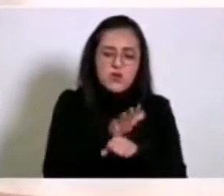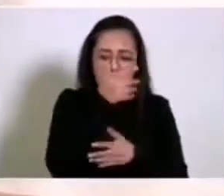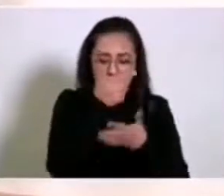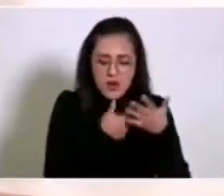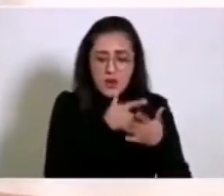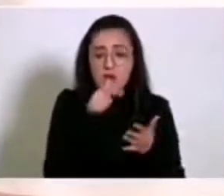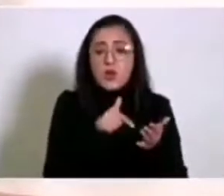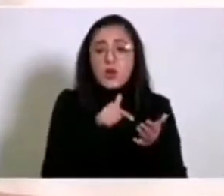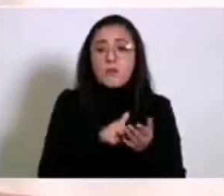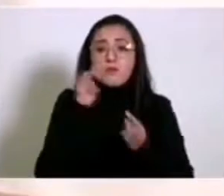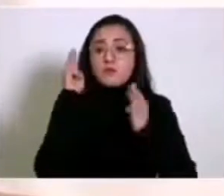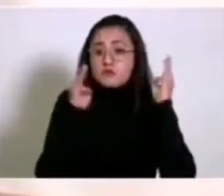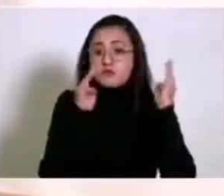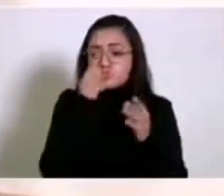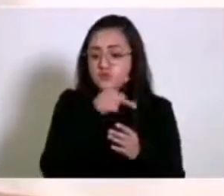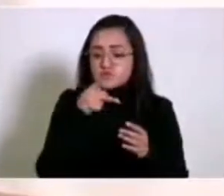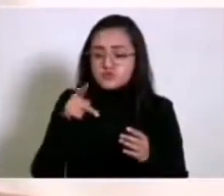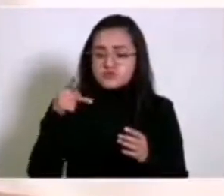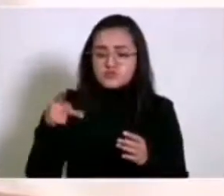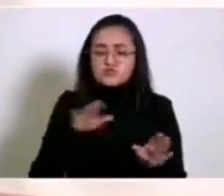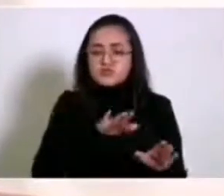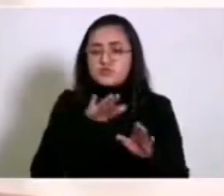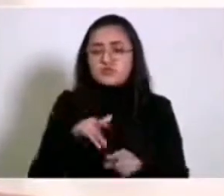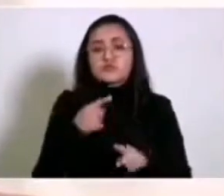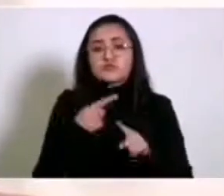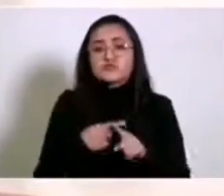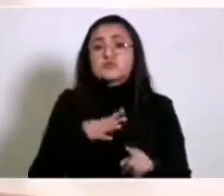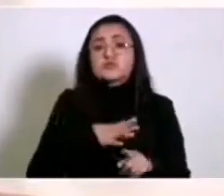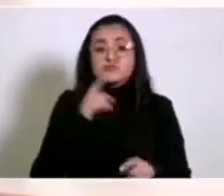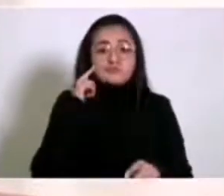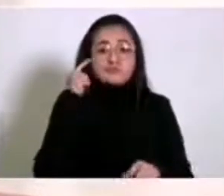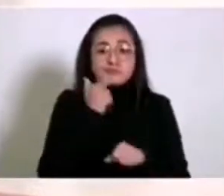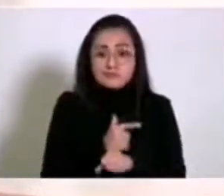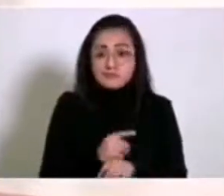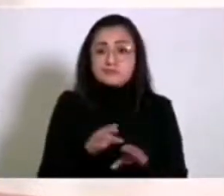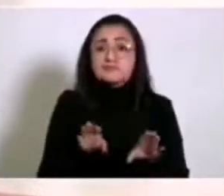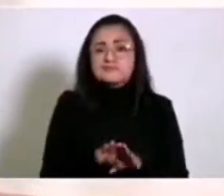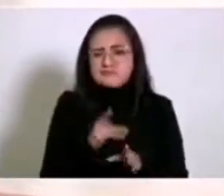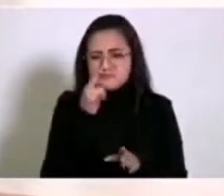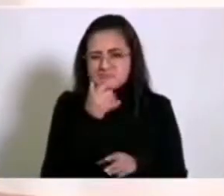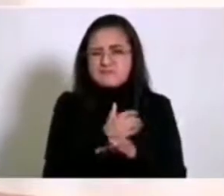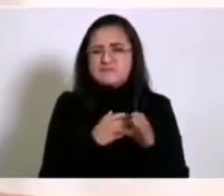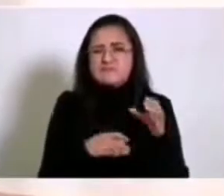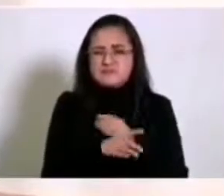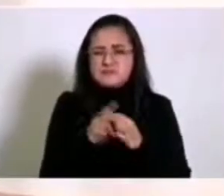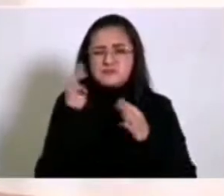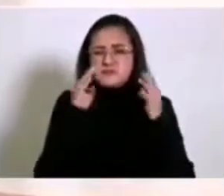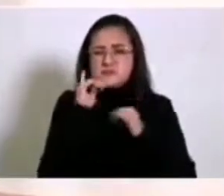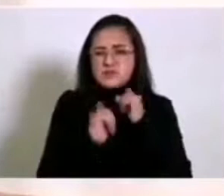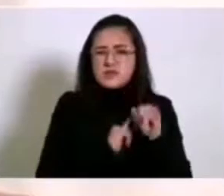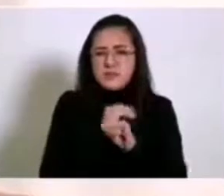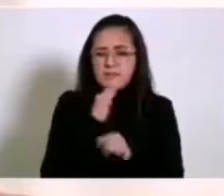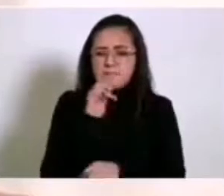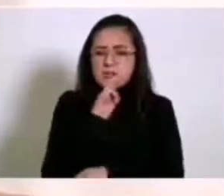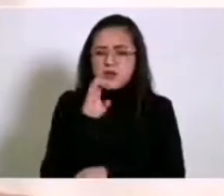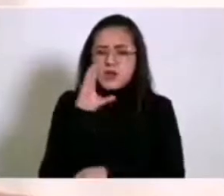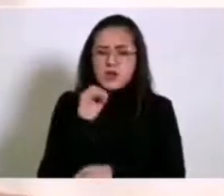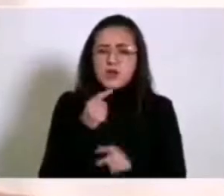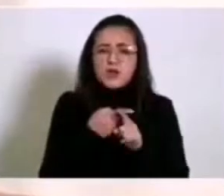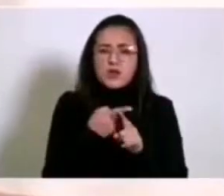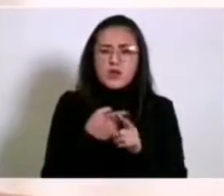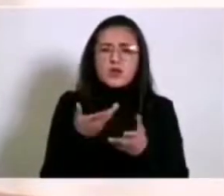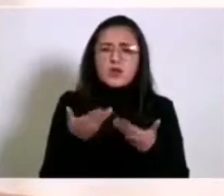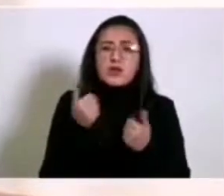lugar dentro de cada museo en el ámbito administrativo también hemos detectado unidades en el museo internacional el barroco se aperturó un